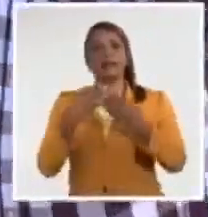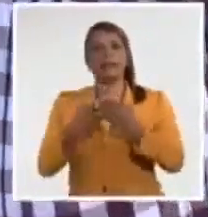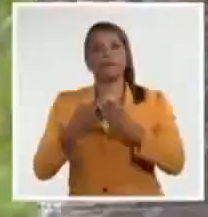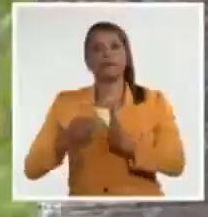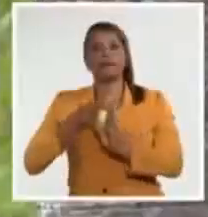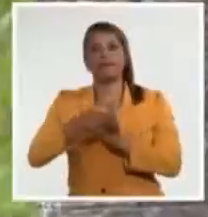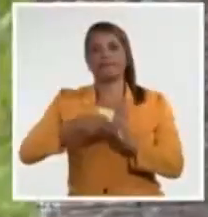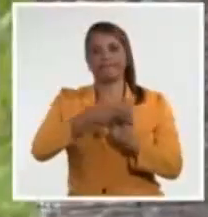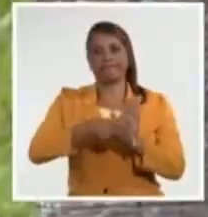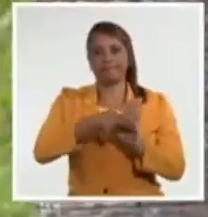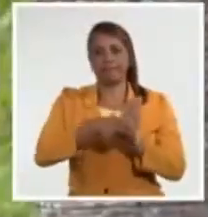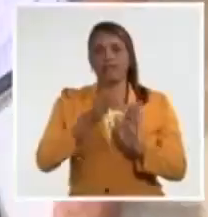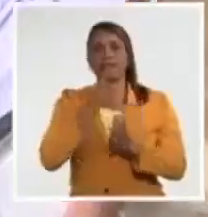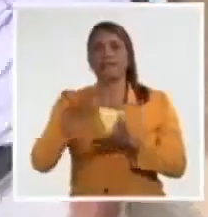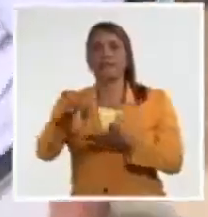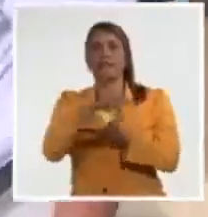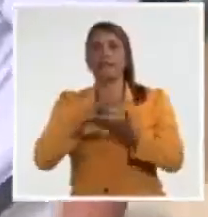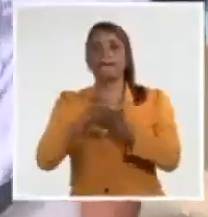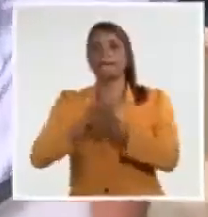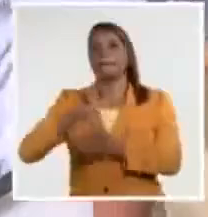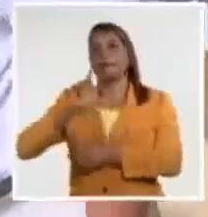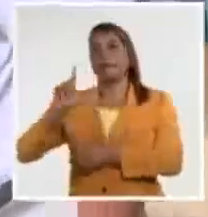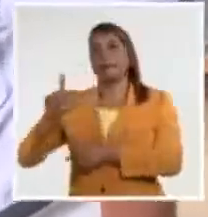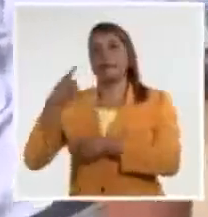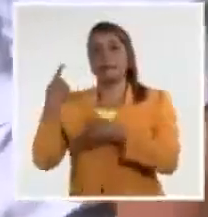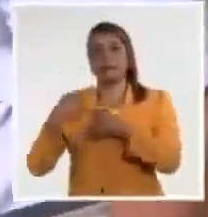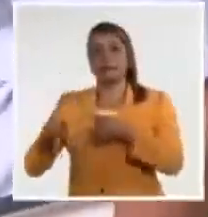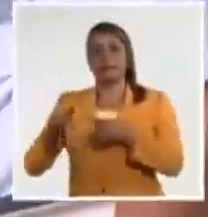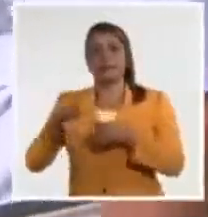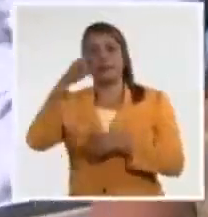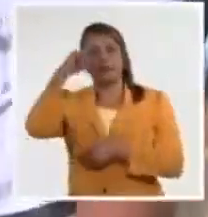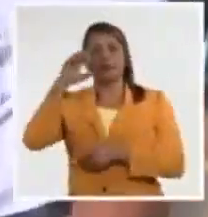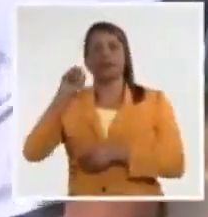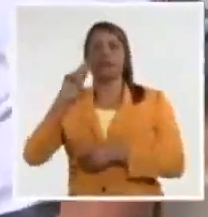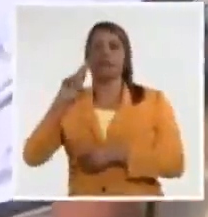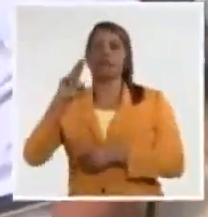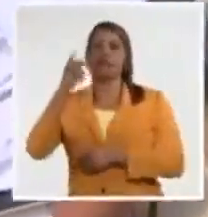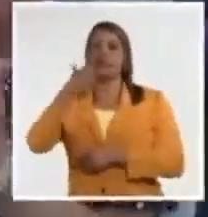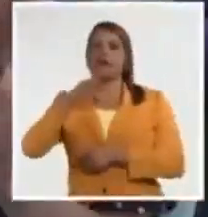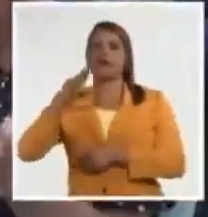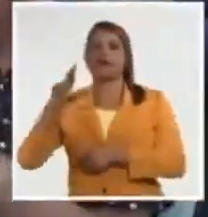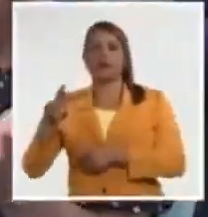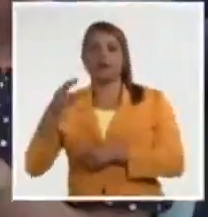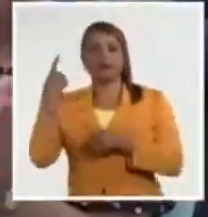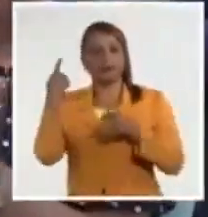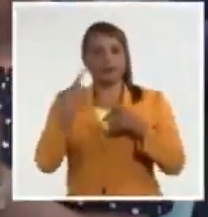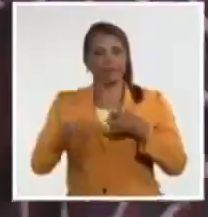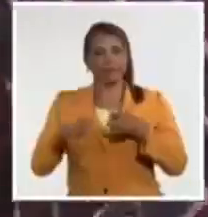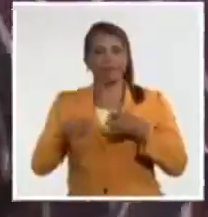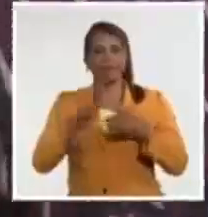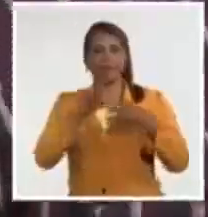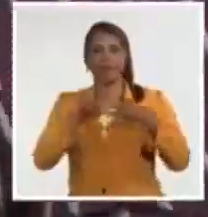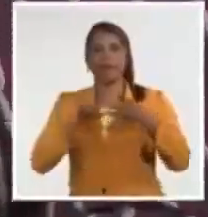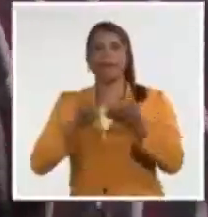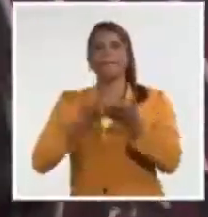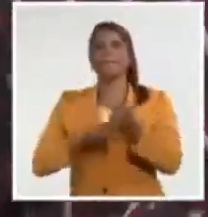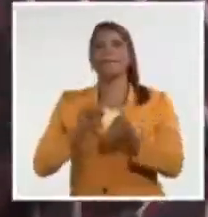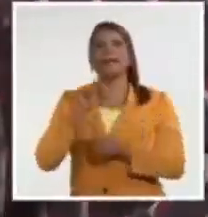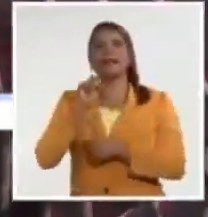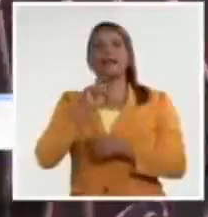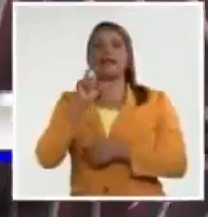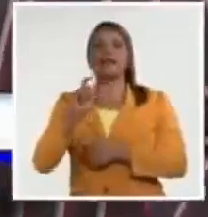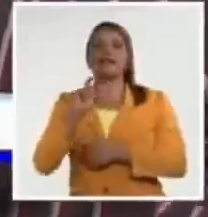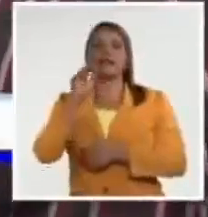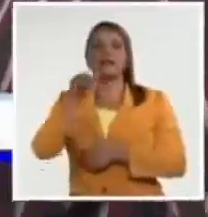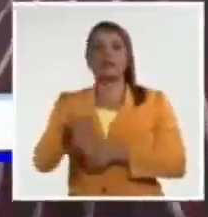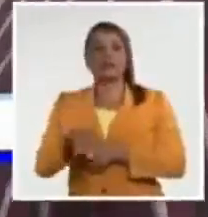Ferromar, de la Zona Especial de Desarrollo Mariel, Solcar, comandante Tony Santiago, de Placetas Villa Clara, y